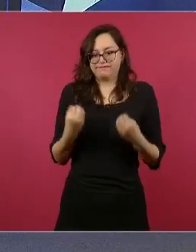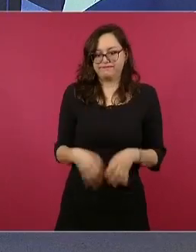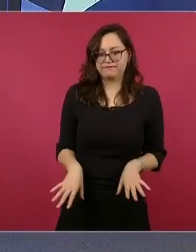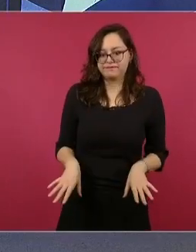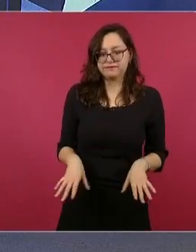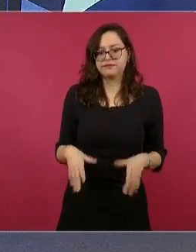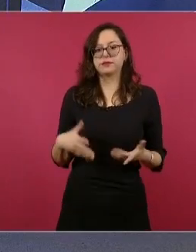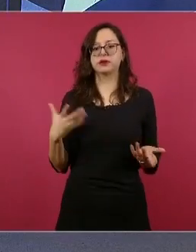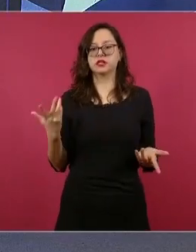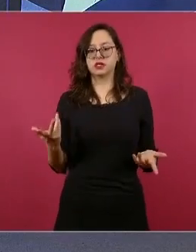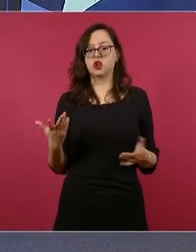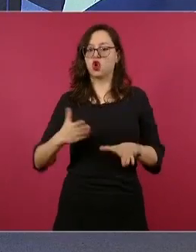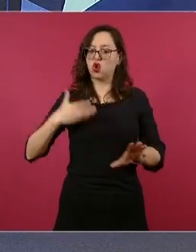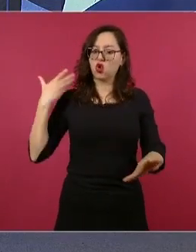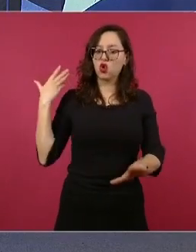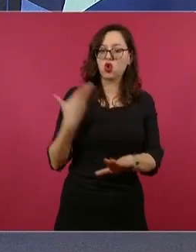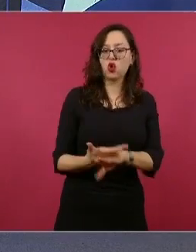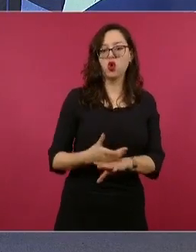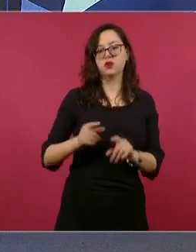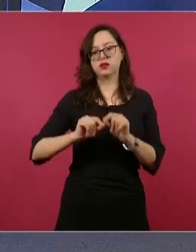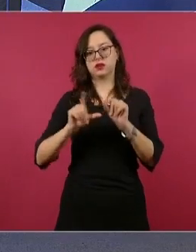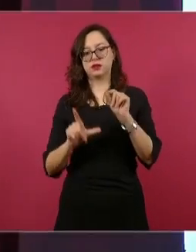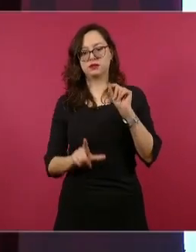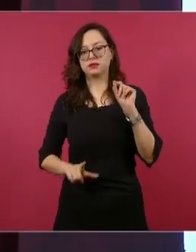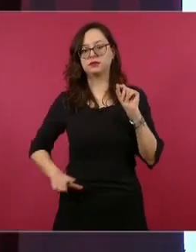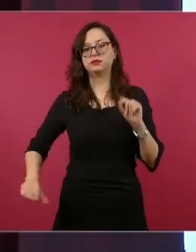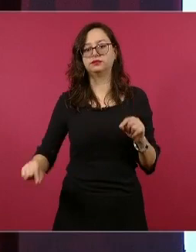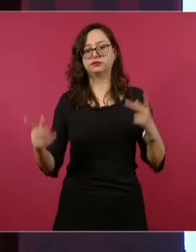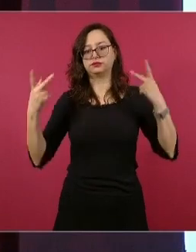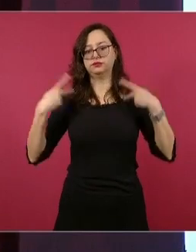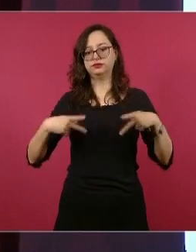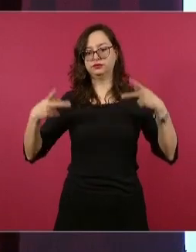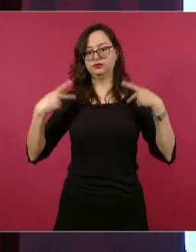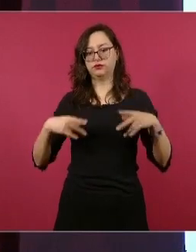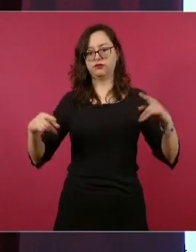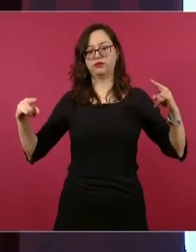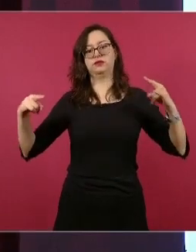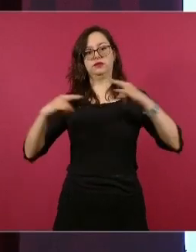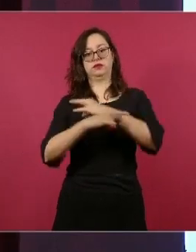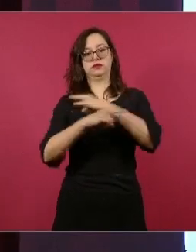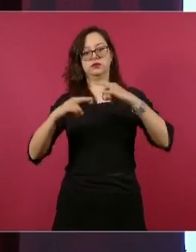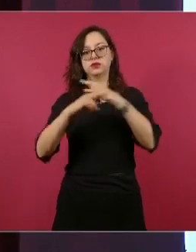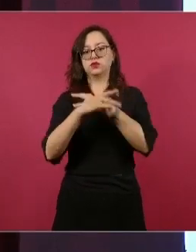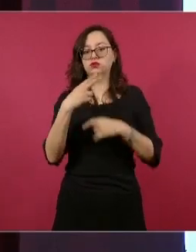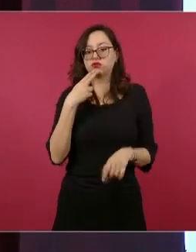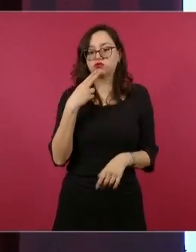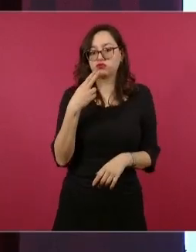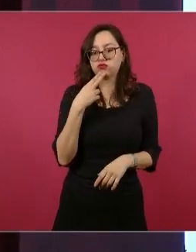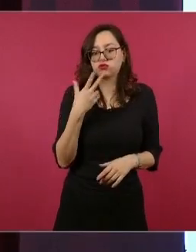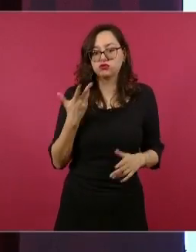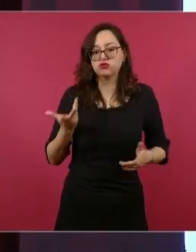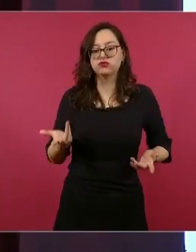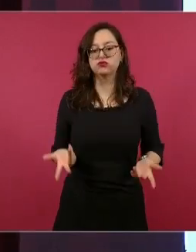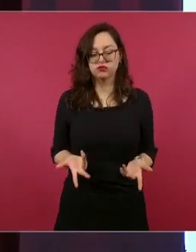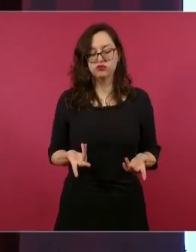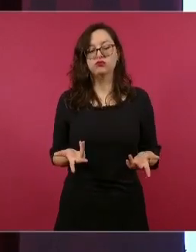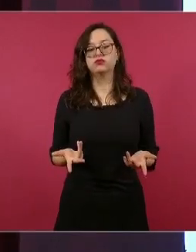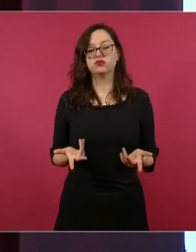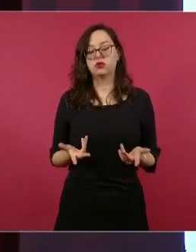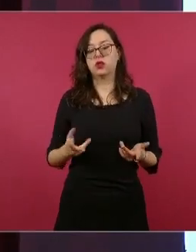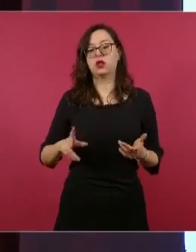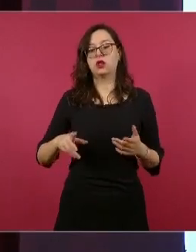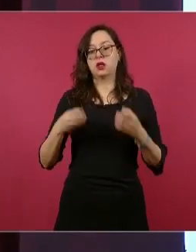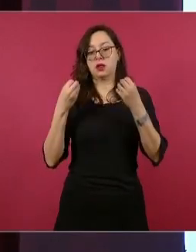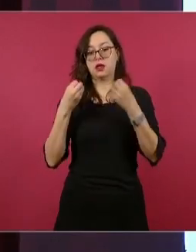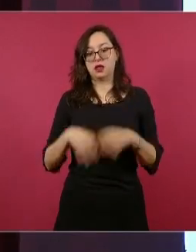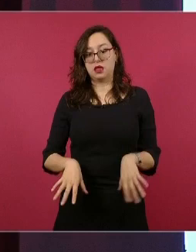al Estado y proteger a la población que hace uso de las carreteras de este país. Aquí se han evitado la